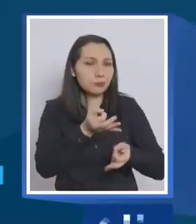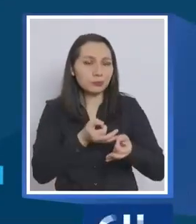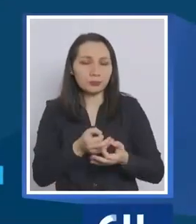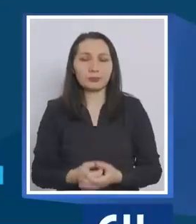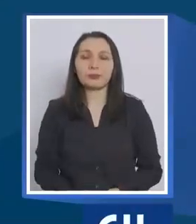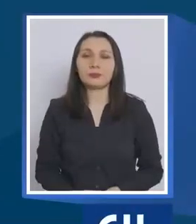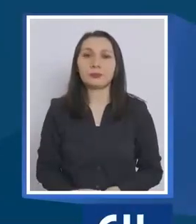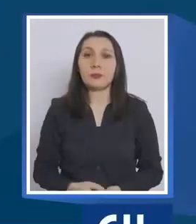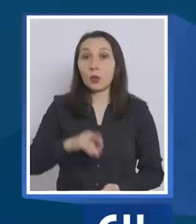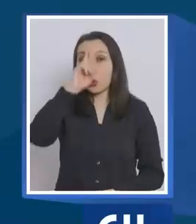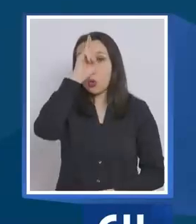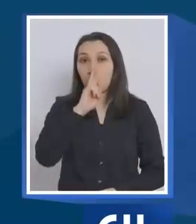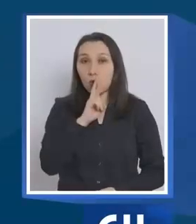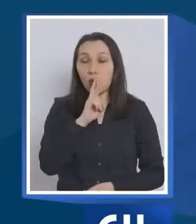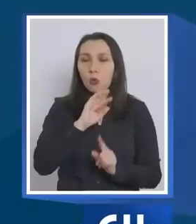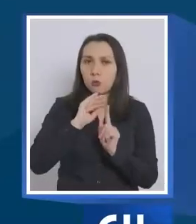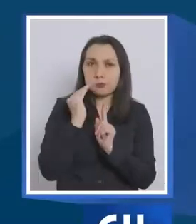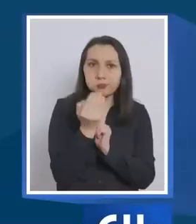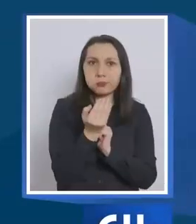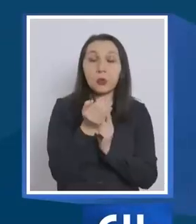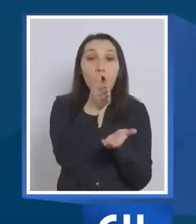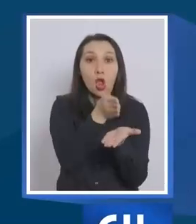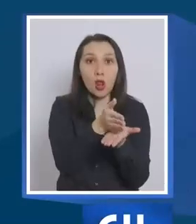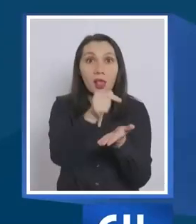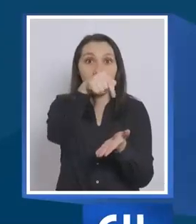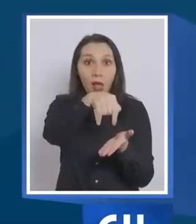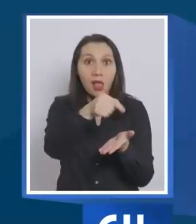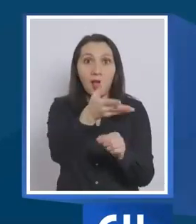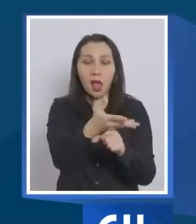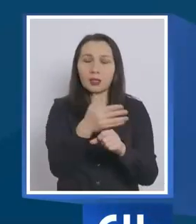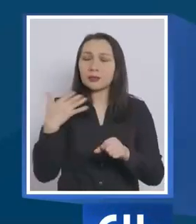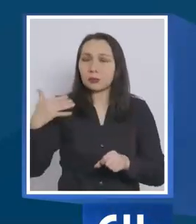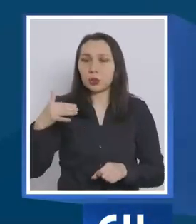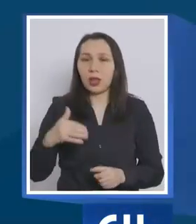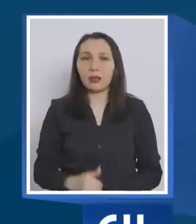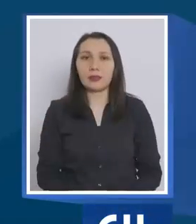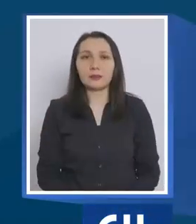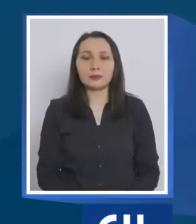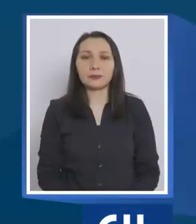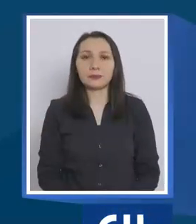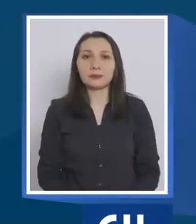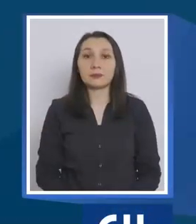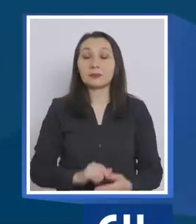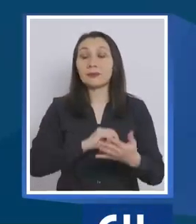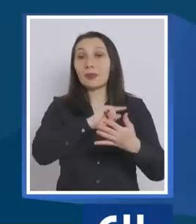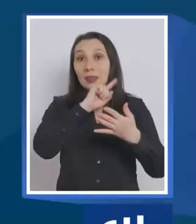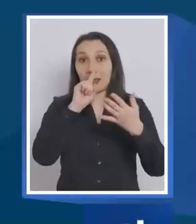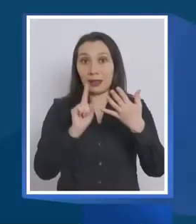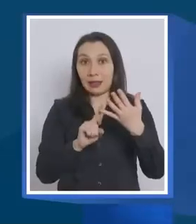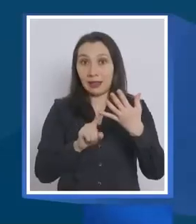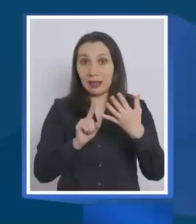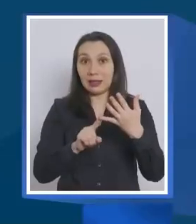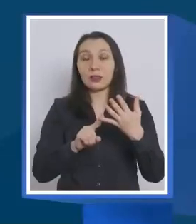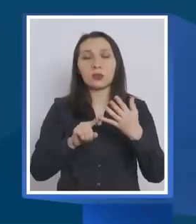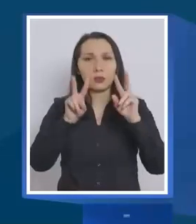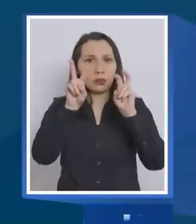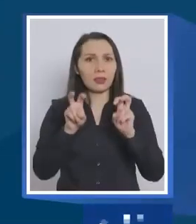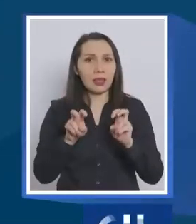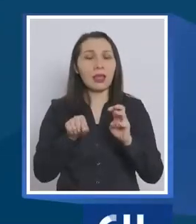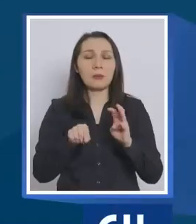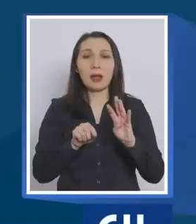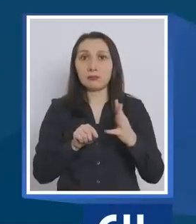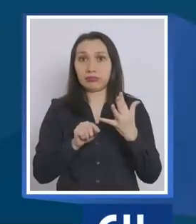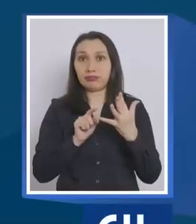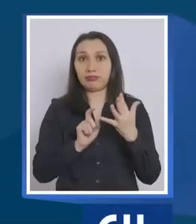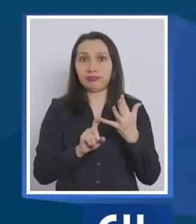El rol de protección de la escuela es un elemento central. Un quinto elemento que se identifica en